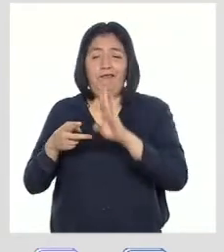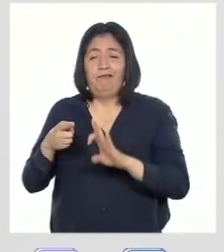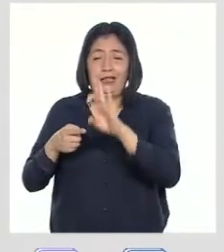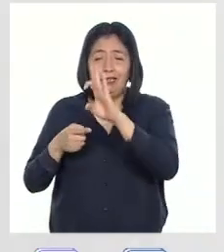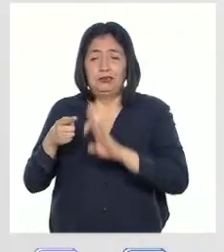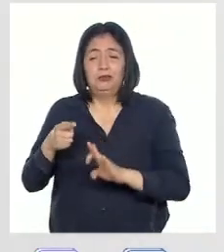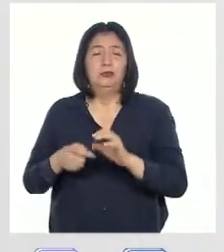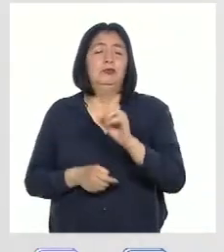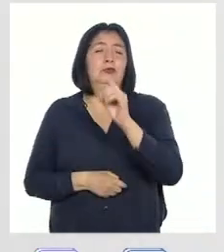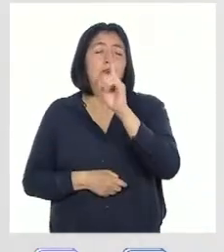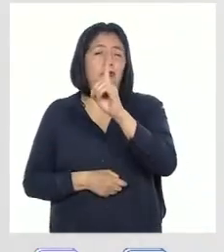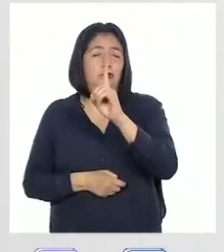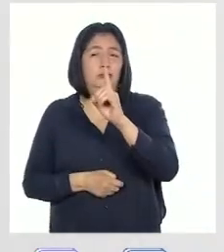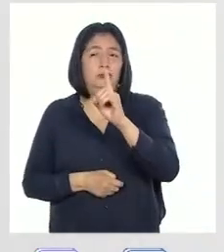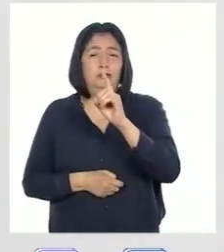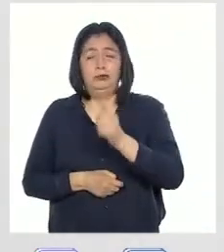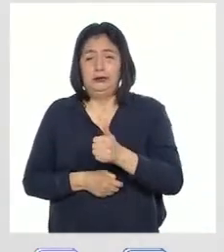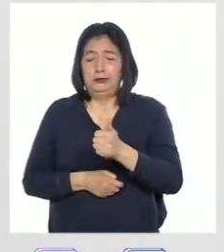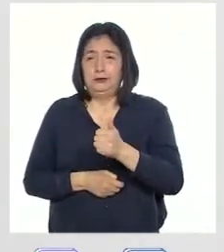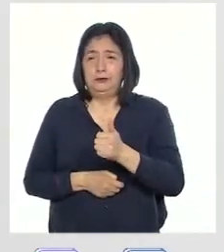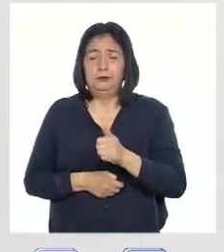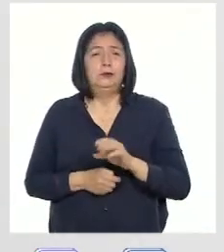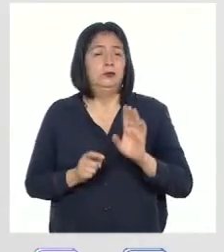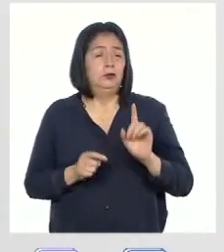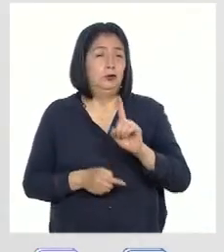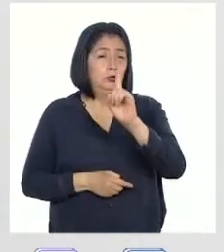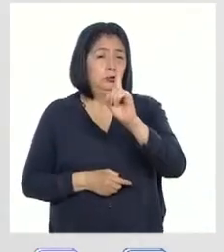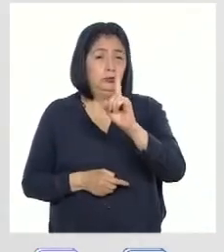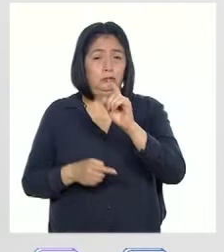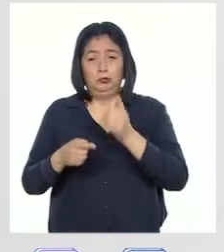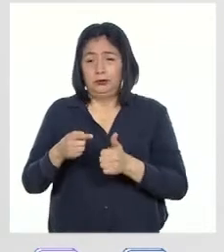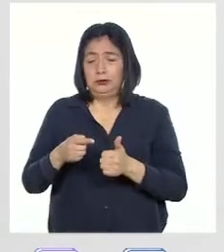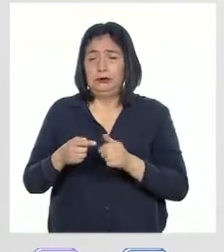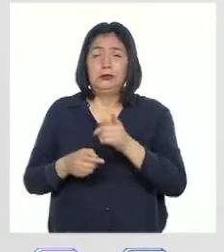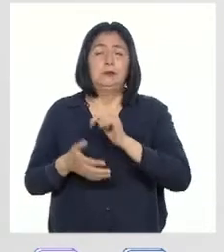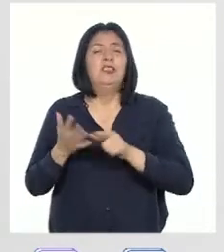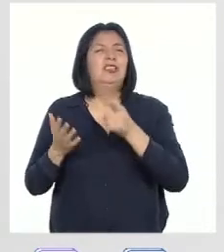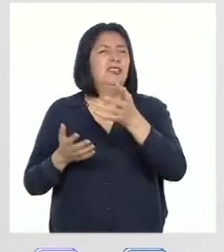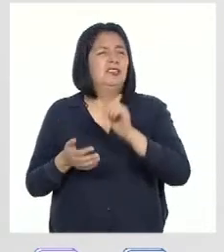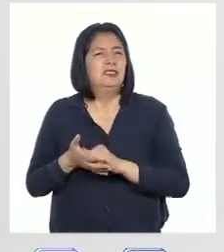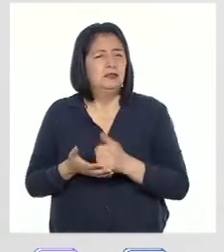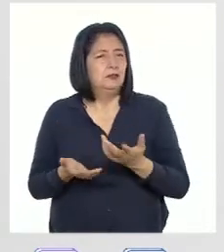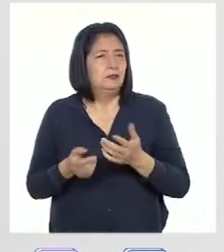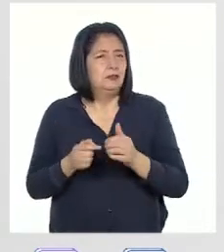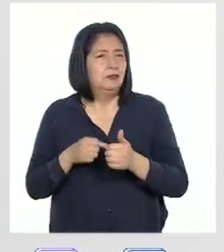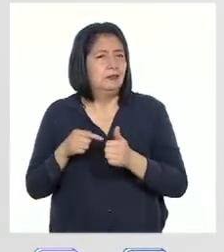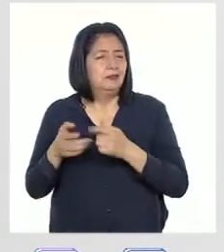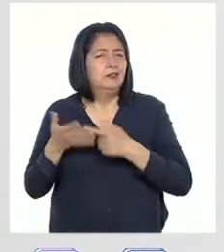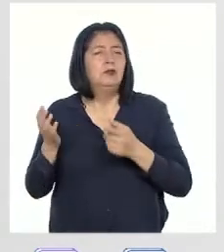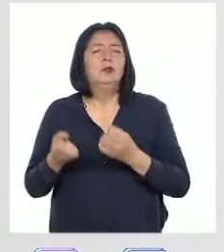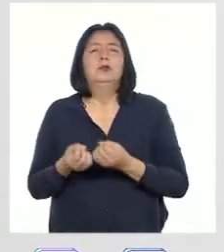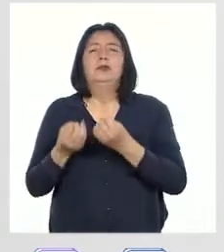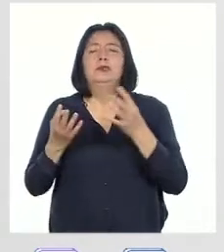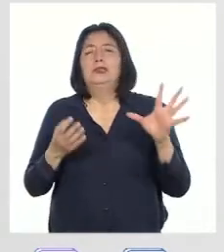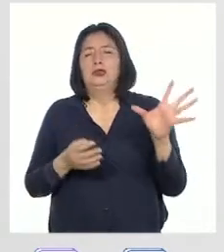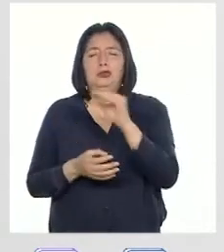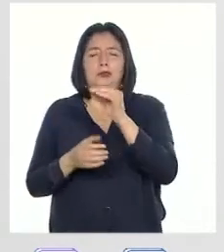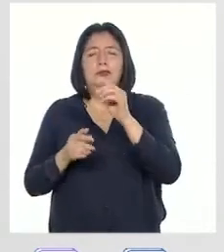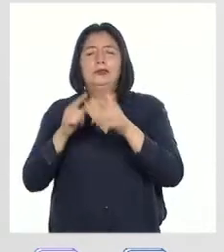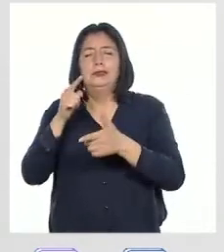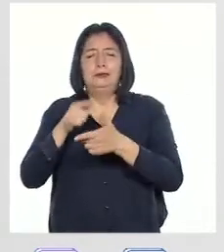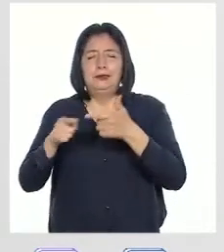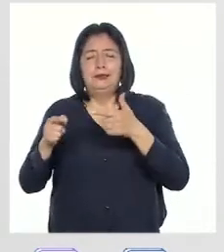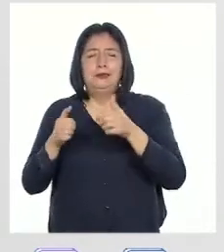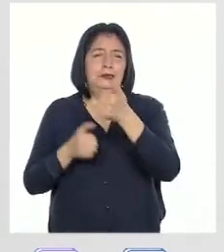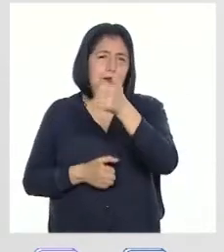un décimo. Ajá. Y un décimo, o sea, la décima parte, es la cantidad total dividida